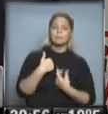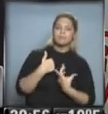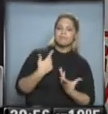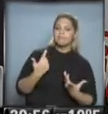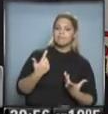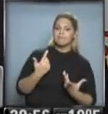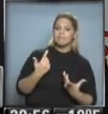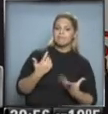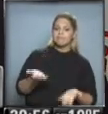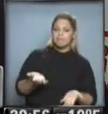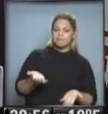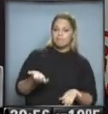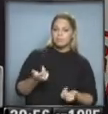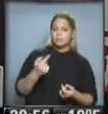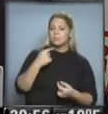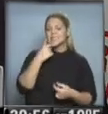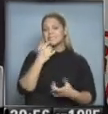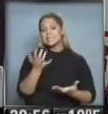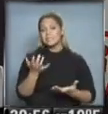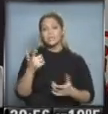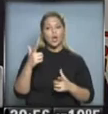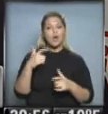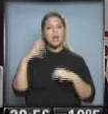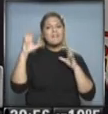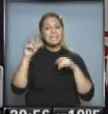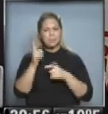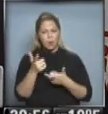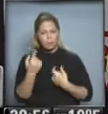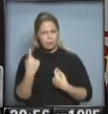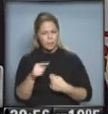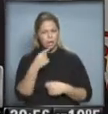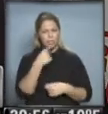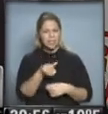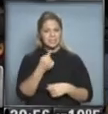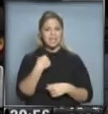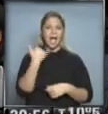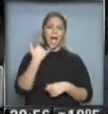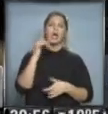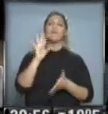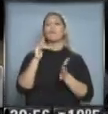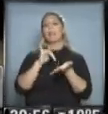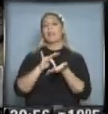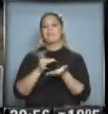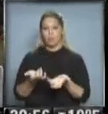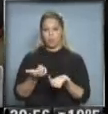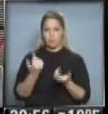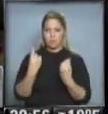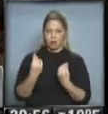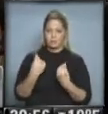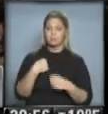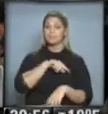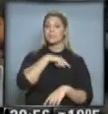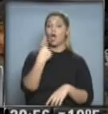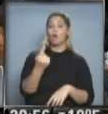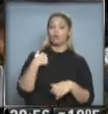pero este que no hay fantasma pero que se habla de brujas de hablan por su parte el mayor